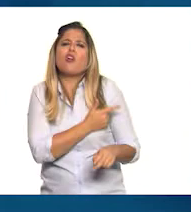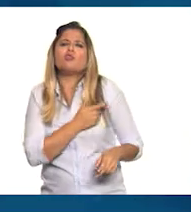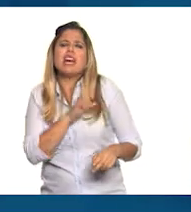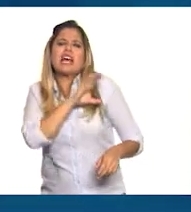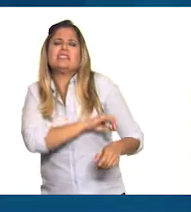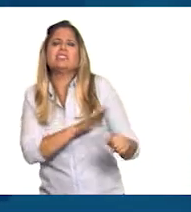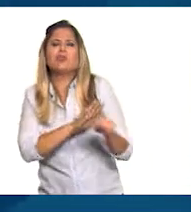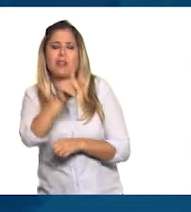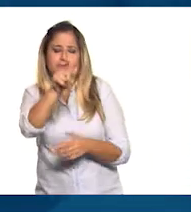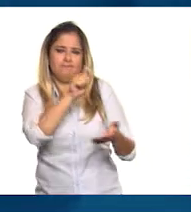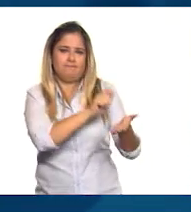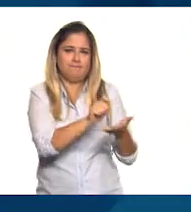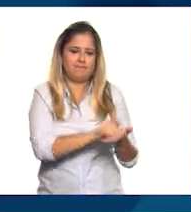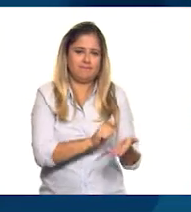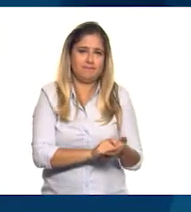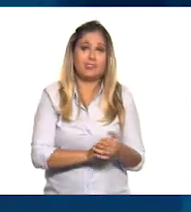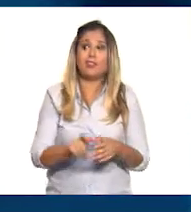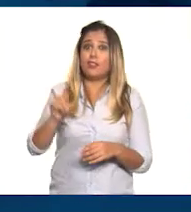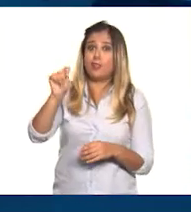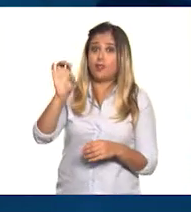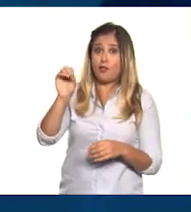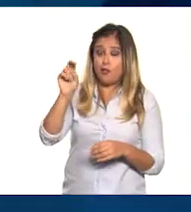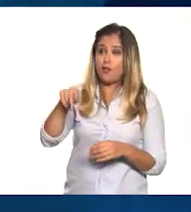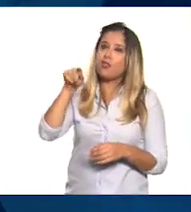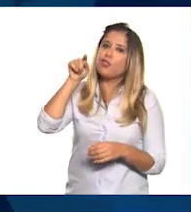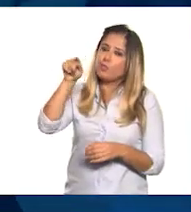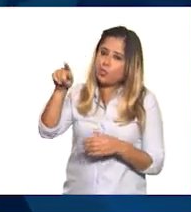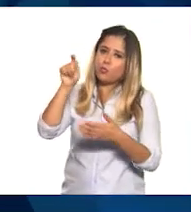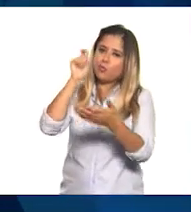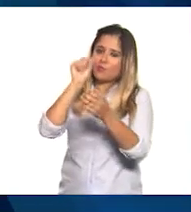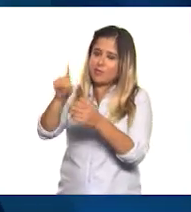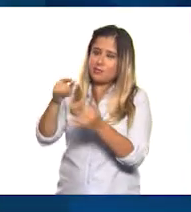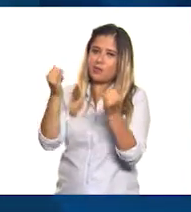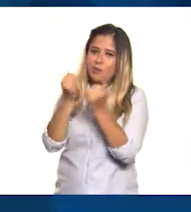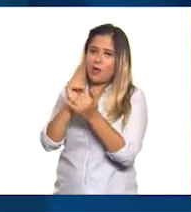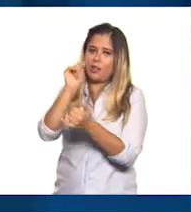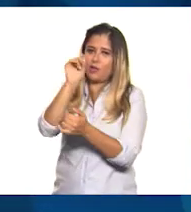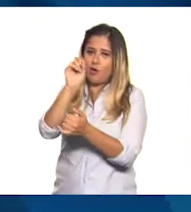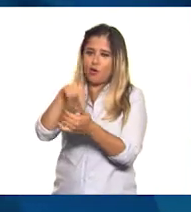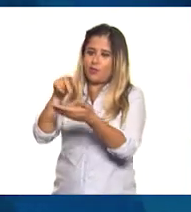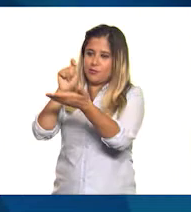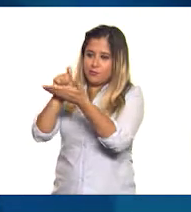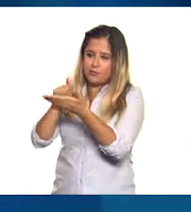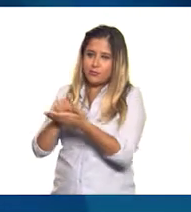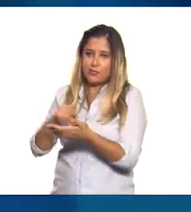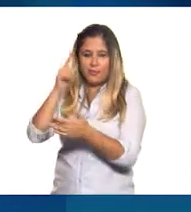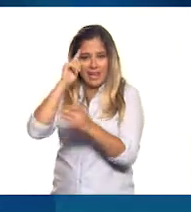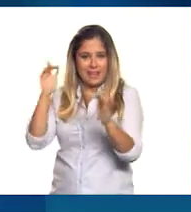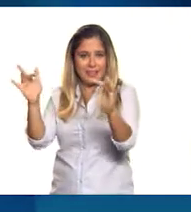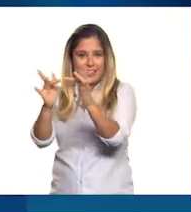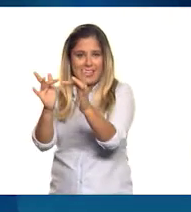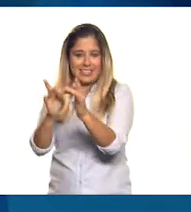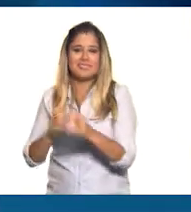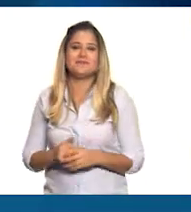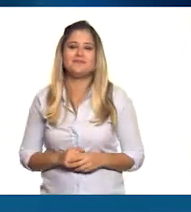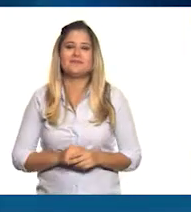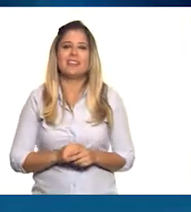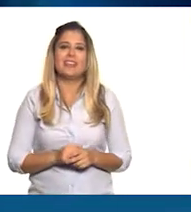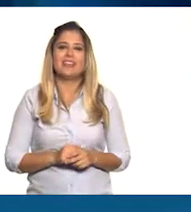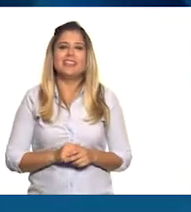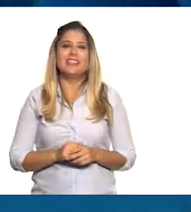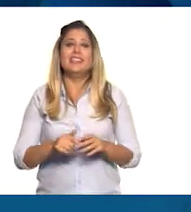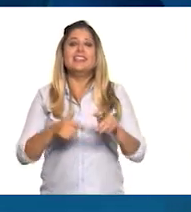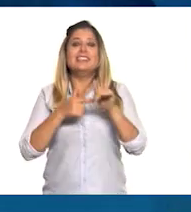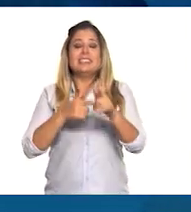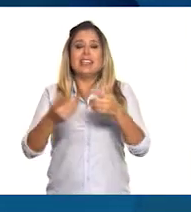que María corrija o verifique algo, toma nota para que se comuniquen después de la clase. Muy bien. Ahora